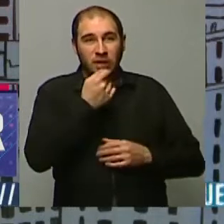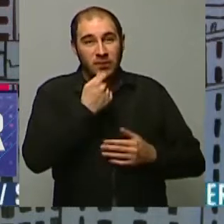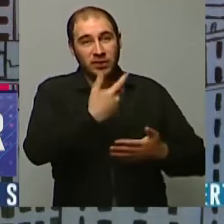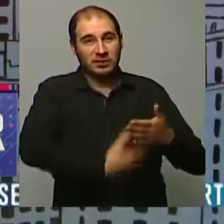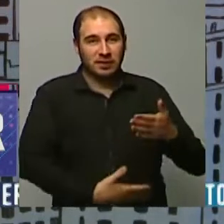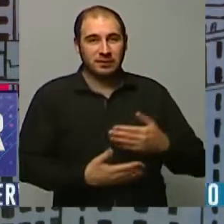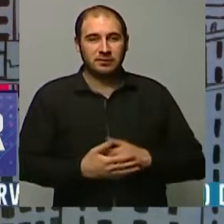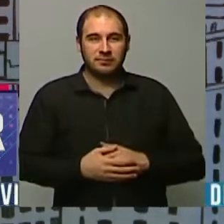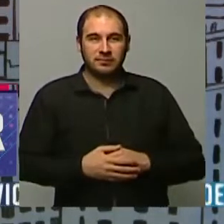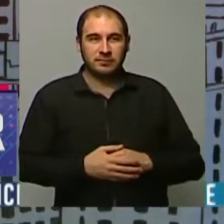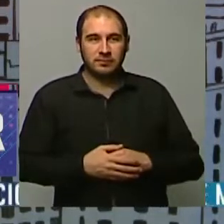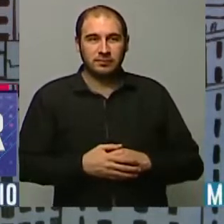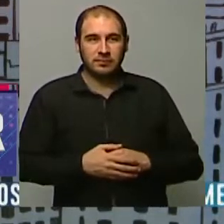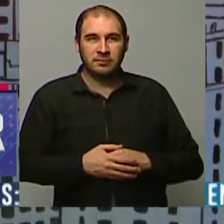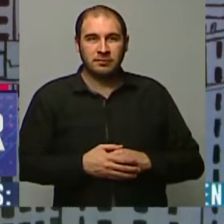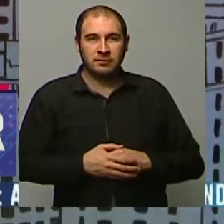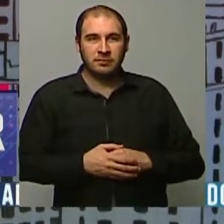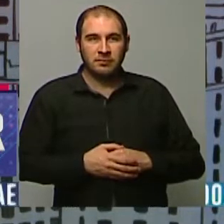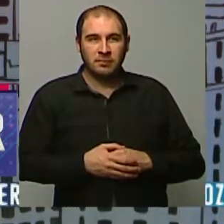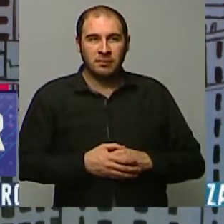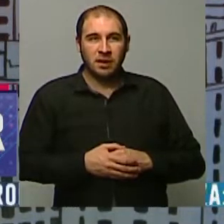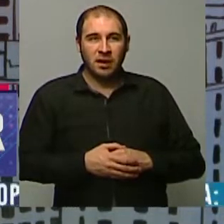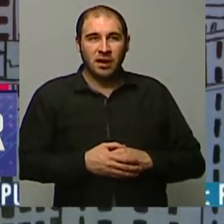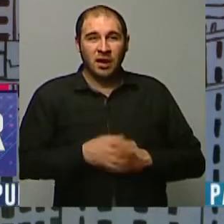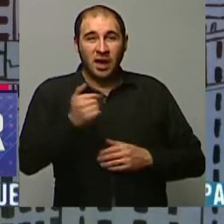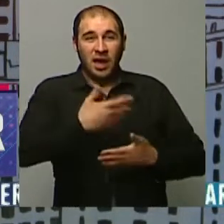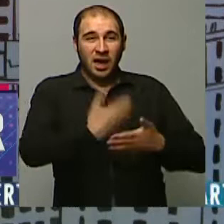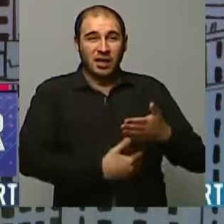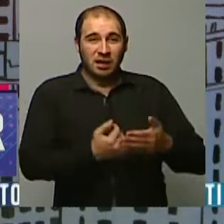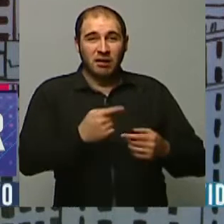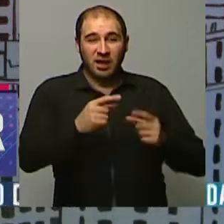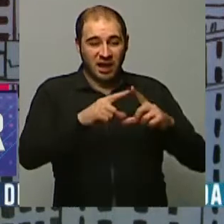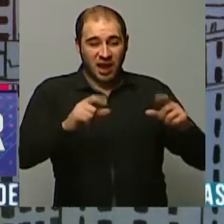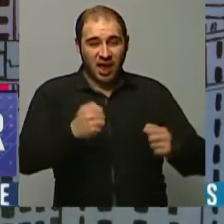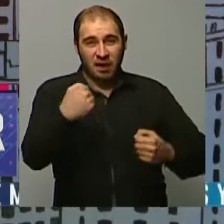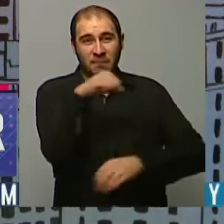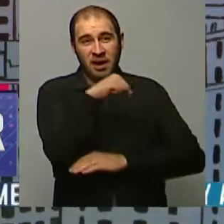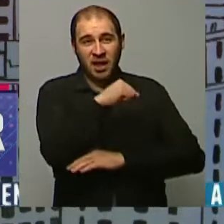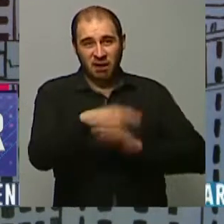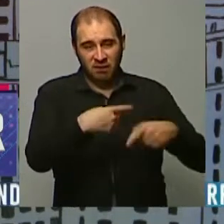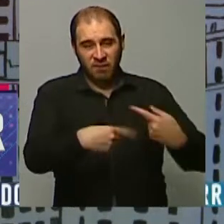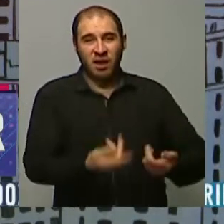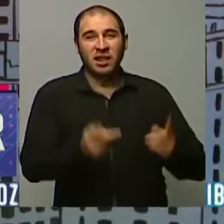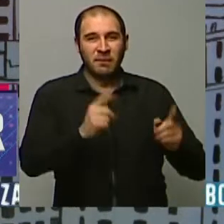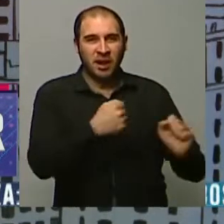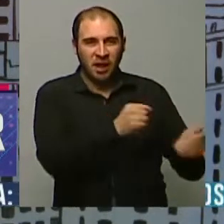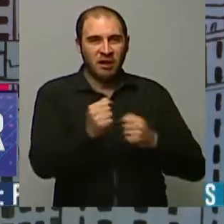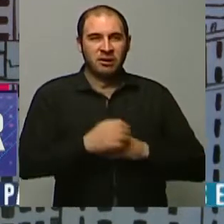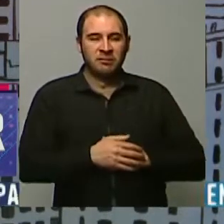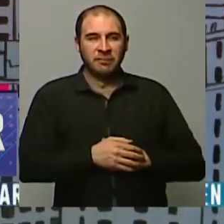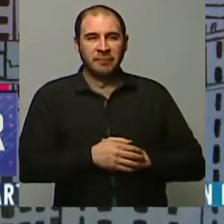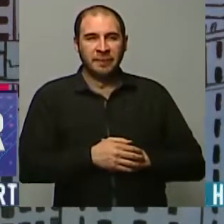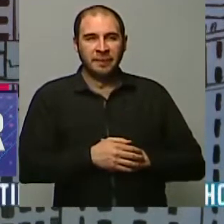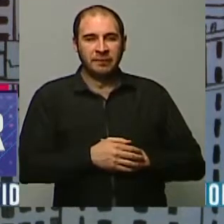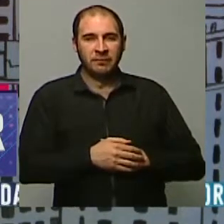examen. Claro. Hasta el simple examen de ir a renovar el carnet de conducir puede hacer eso. Sí. Y como todo